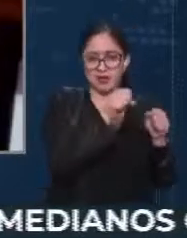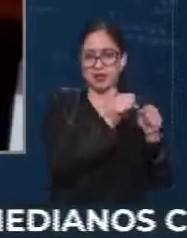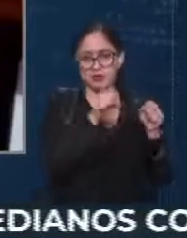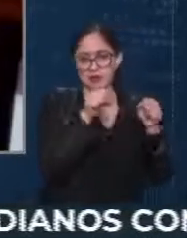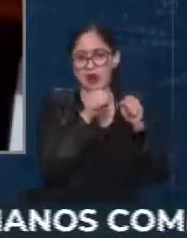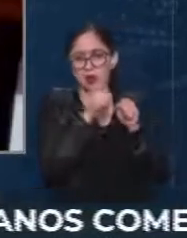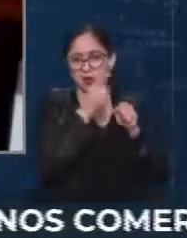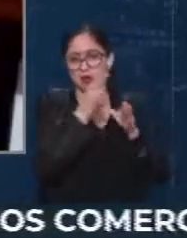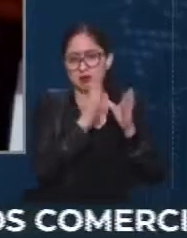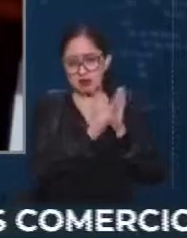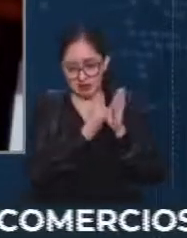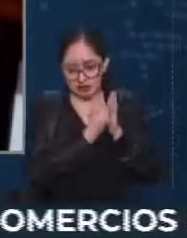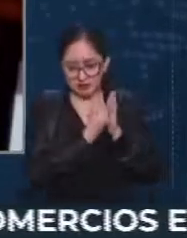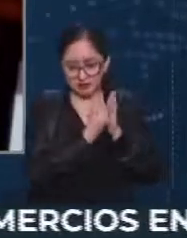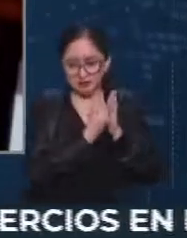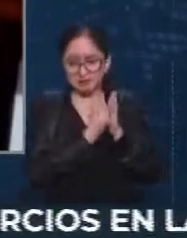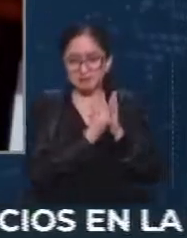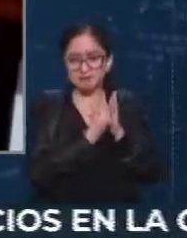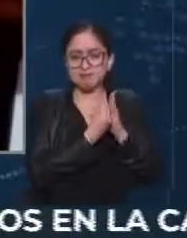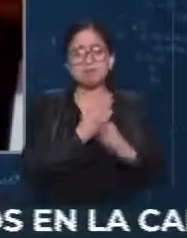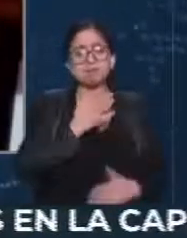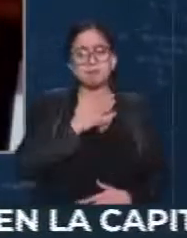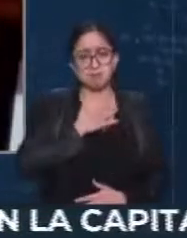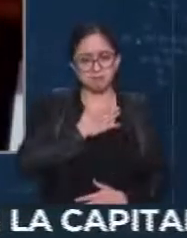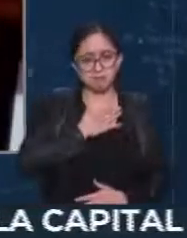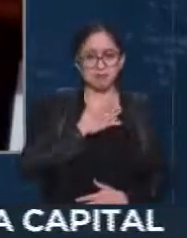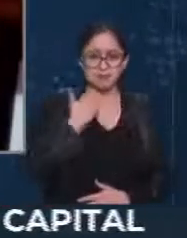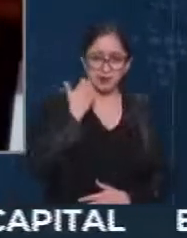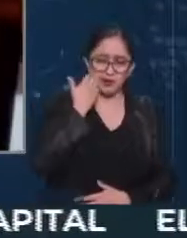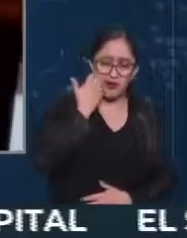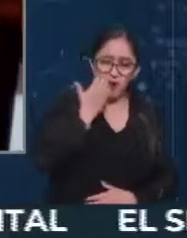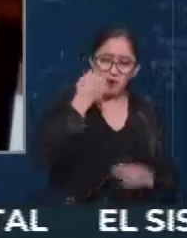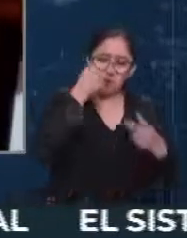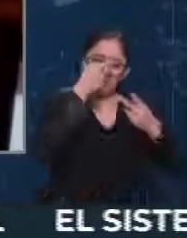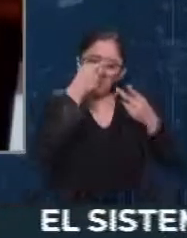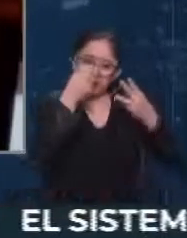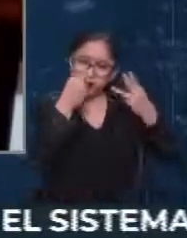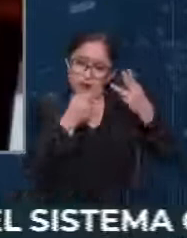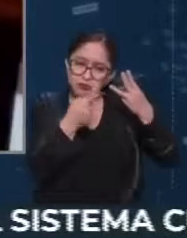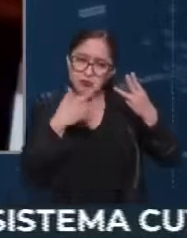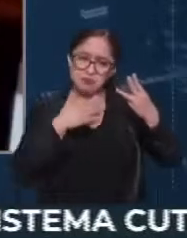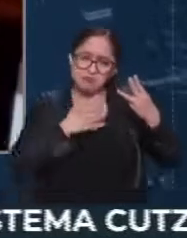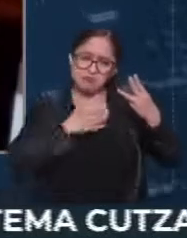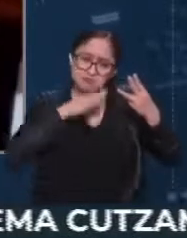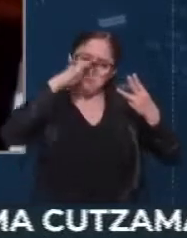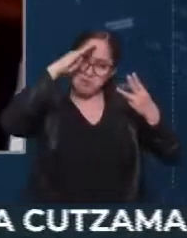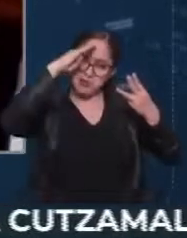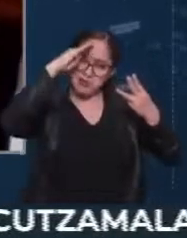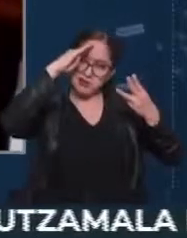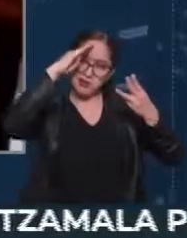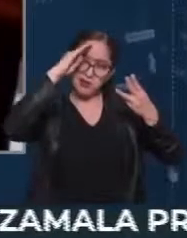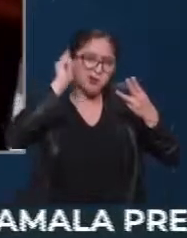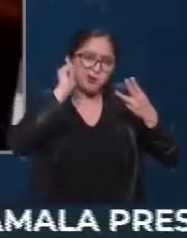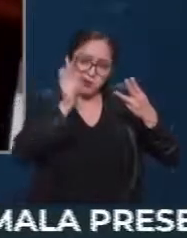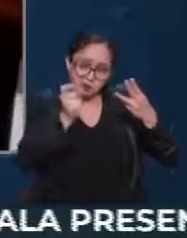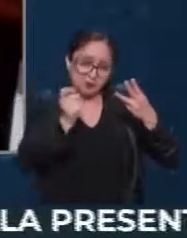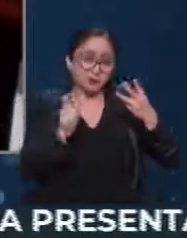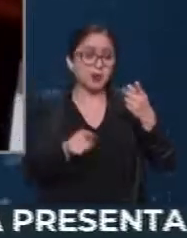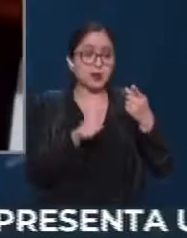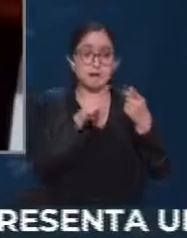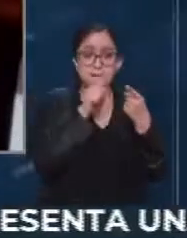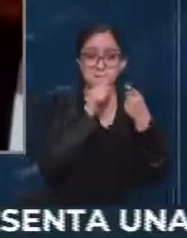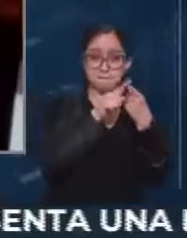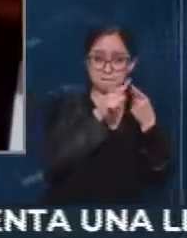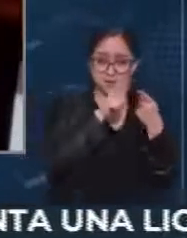yo les quisiera compartir tres cuestiones que he pensado. Una es que, como he dicho en